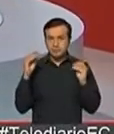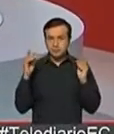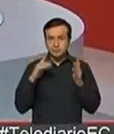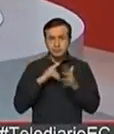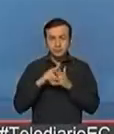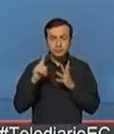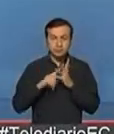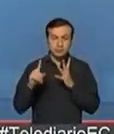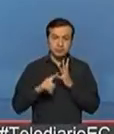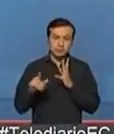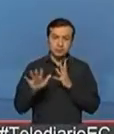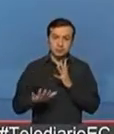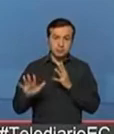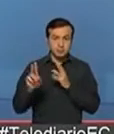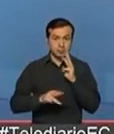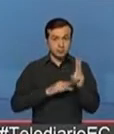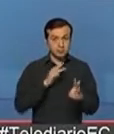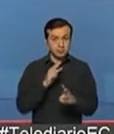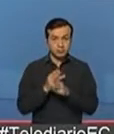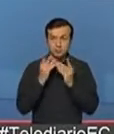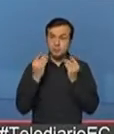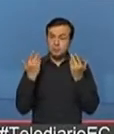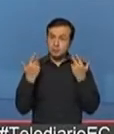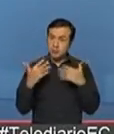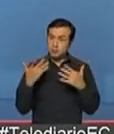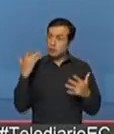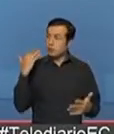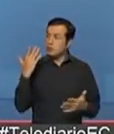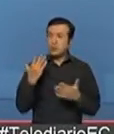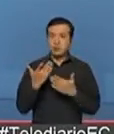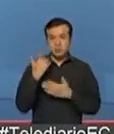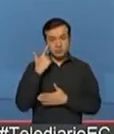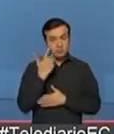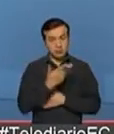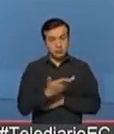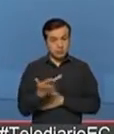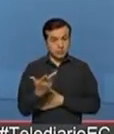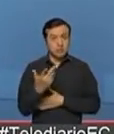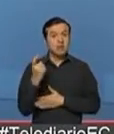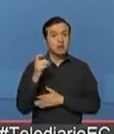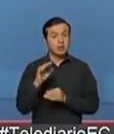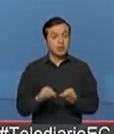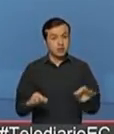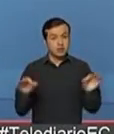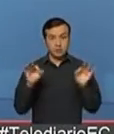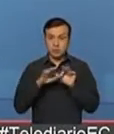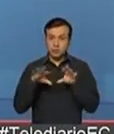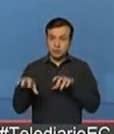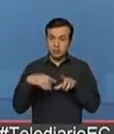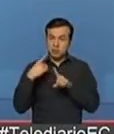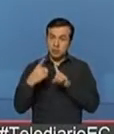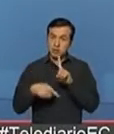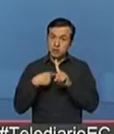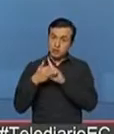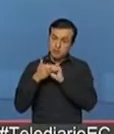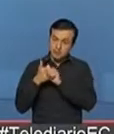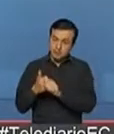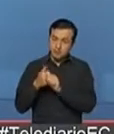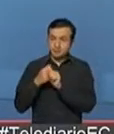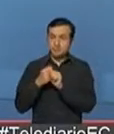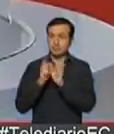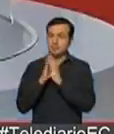de distintas partes del mundo. ¿Qué se ha logrado desde entonces y por qué es necesario estas actividades que dan seguimiento a este